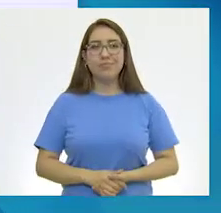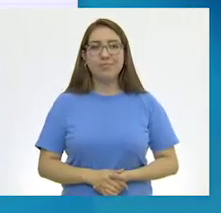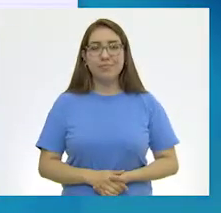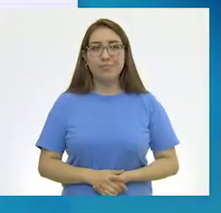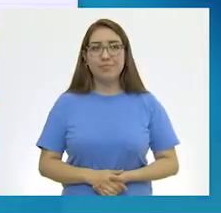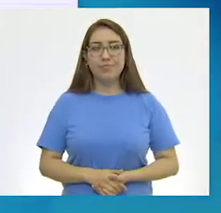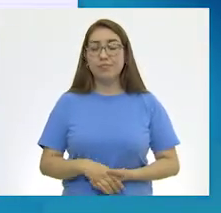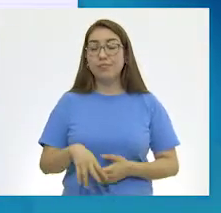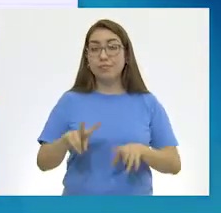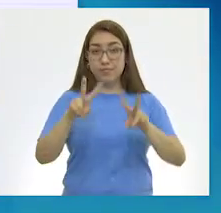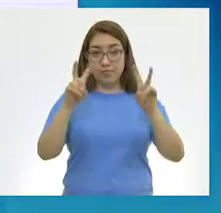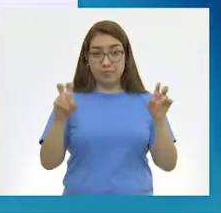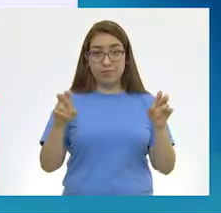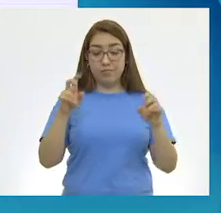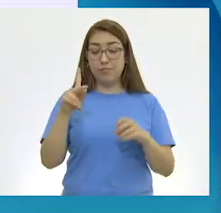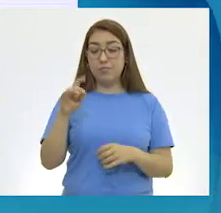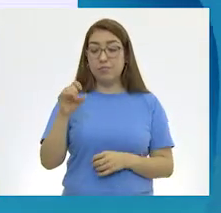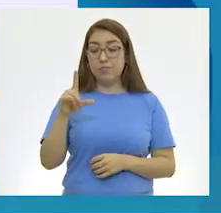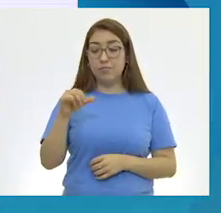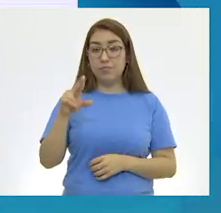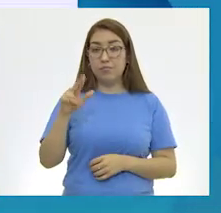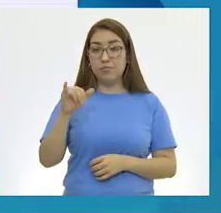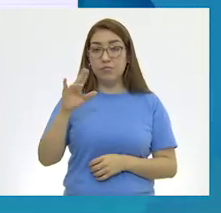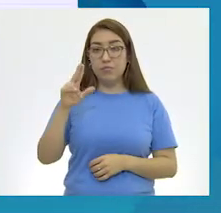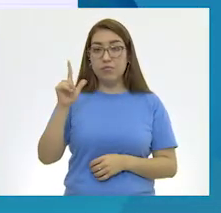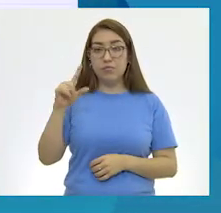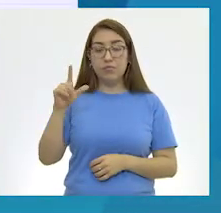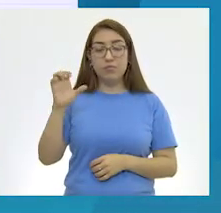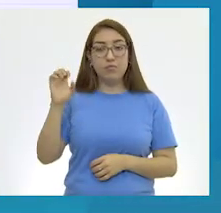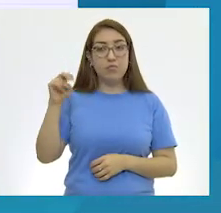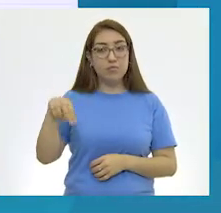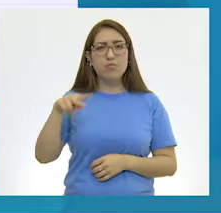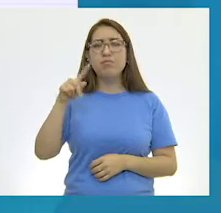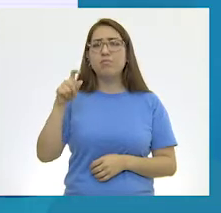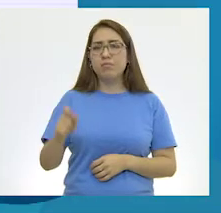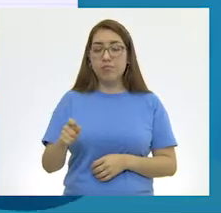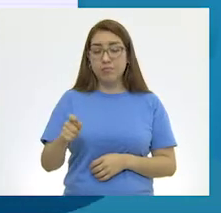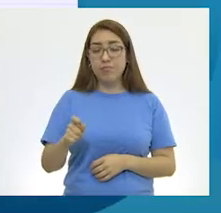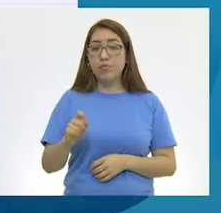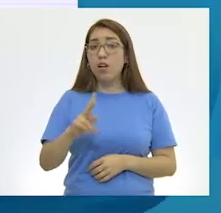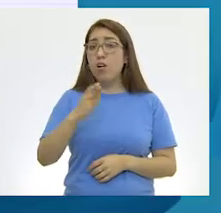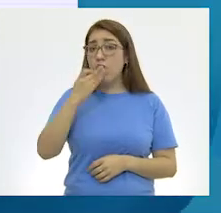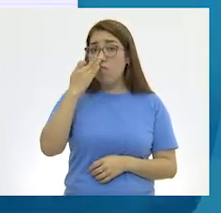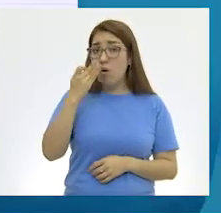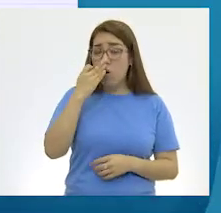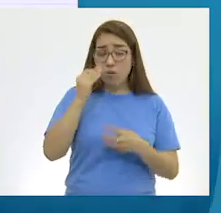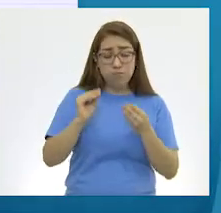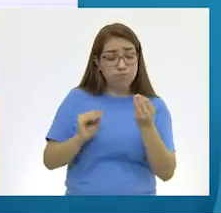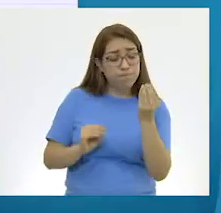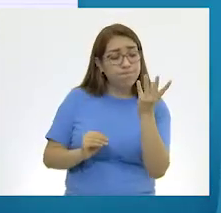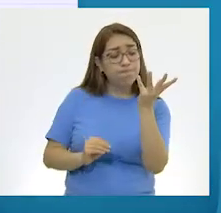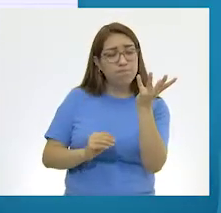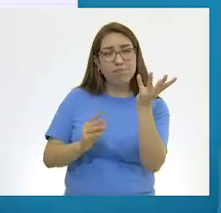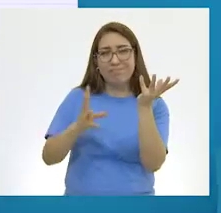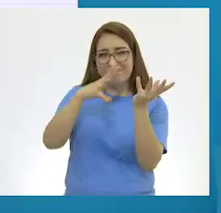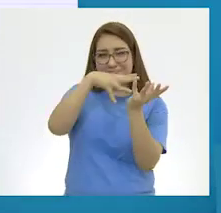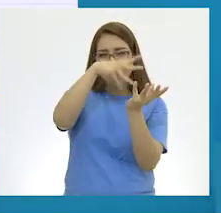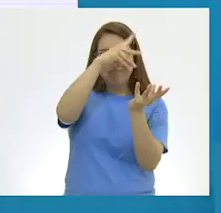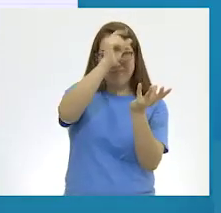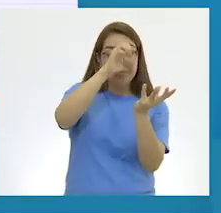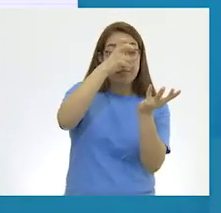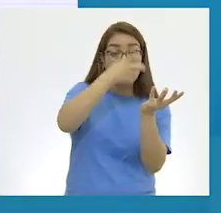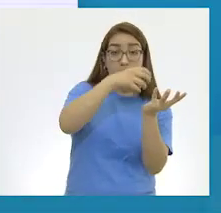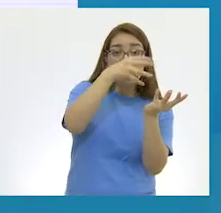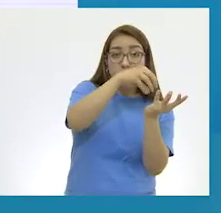La polinización es el proceso por el cual el polen es transportado de una planta